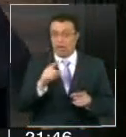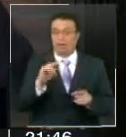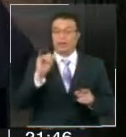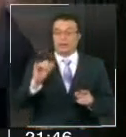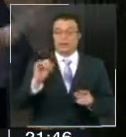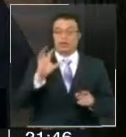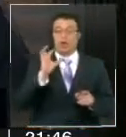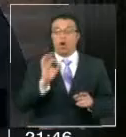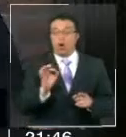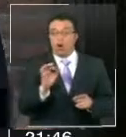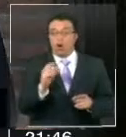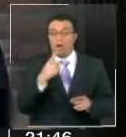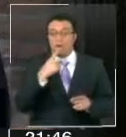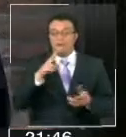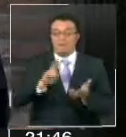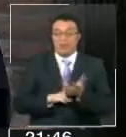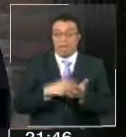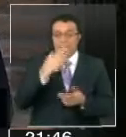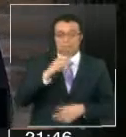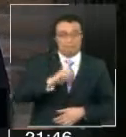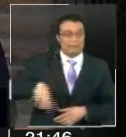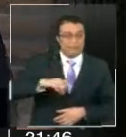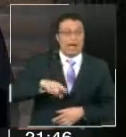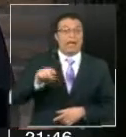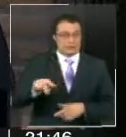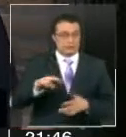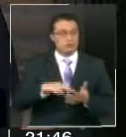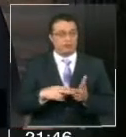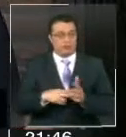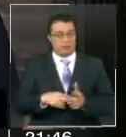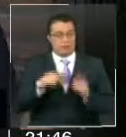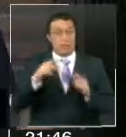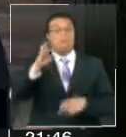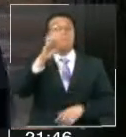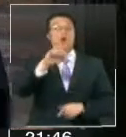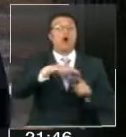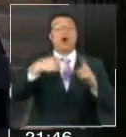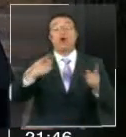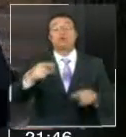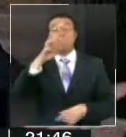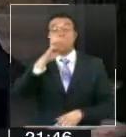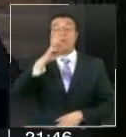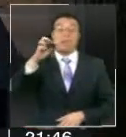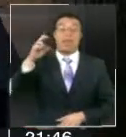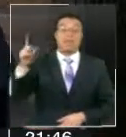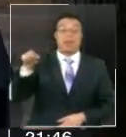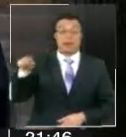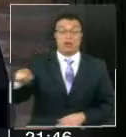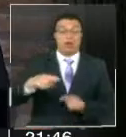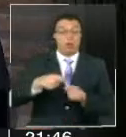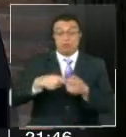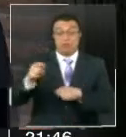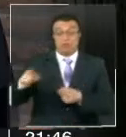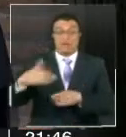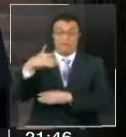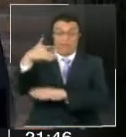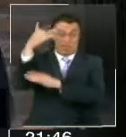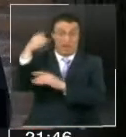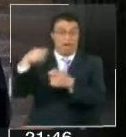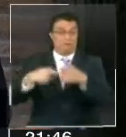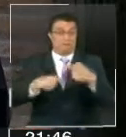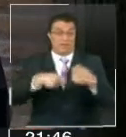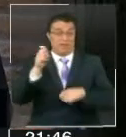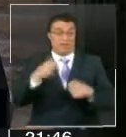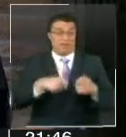o ha omitido una verdad. Y lo otro, que el PPD con esto demuestra que vendió su bandera porque